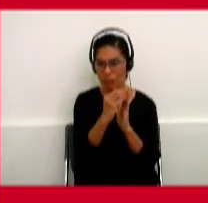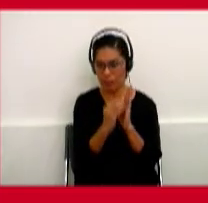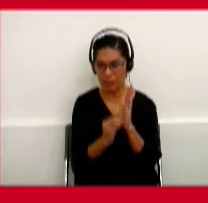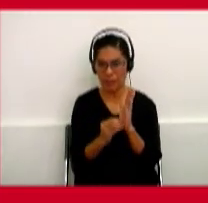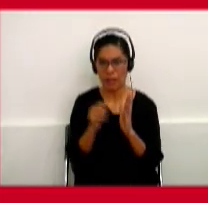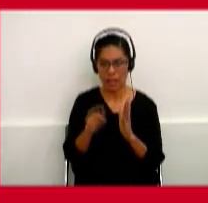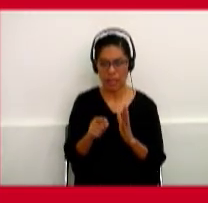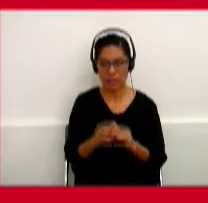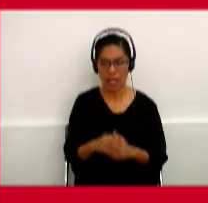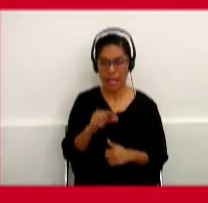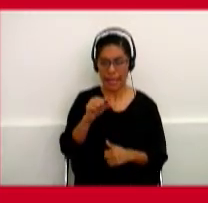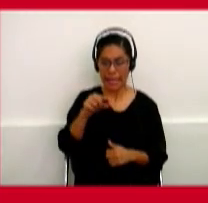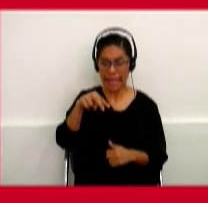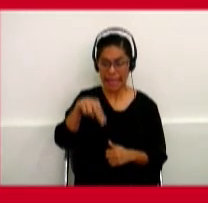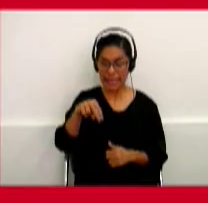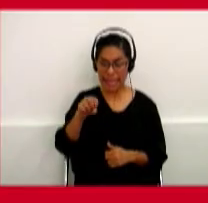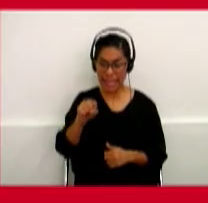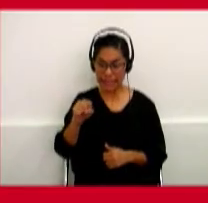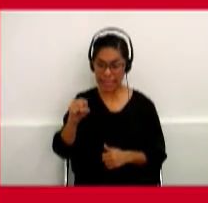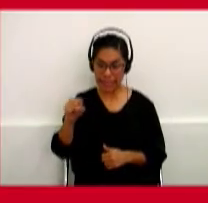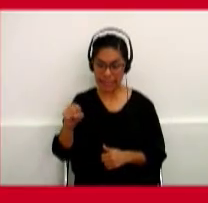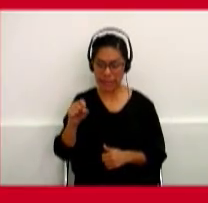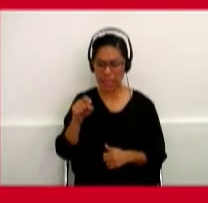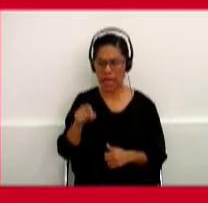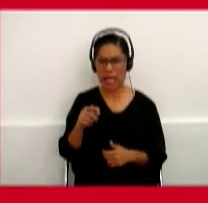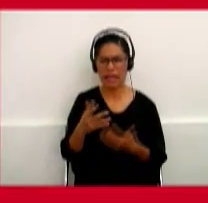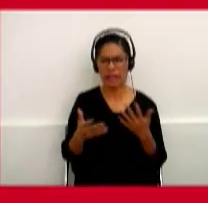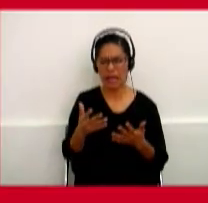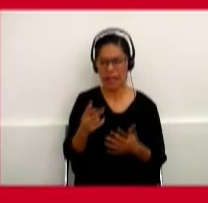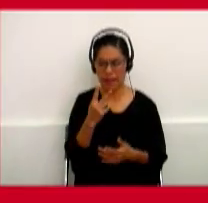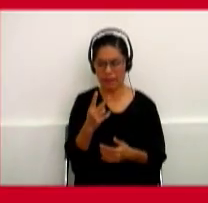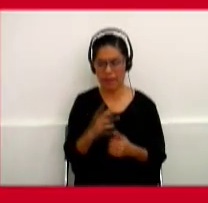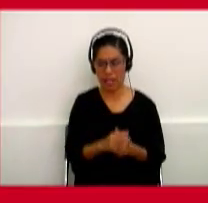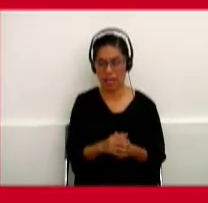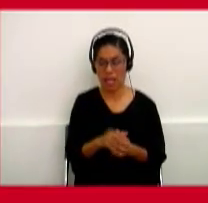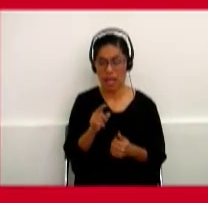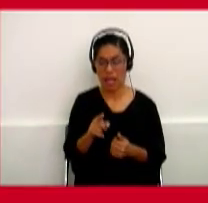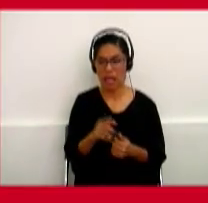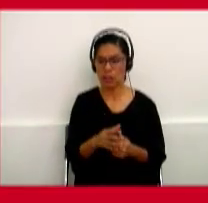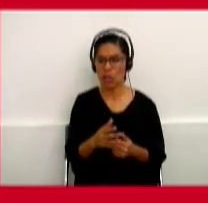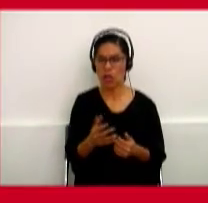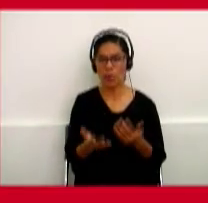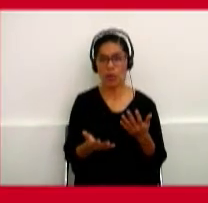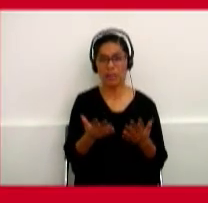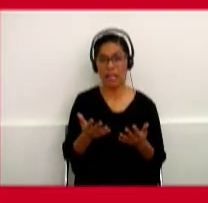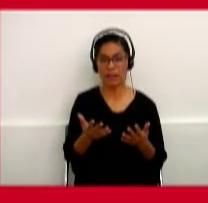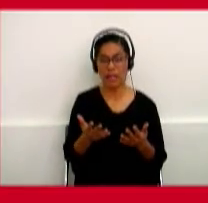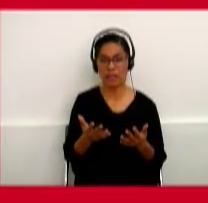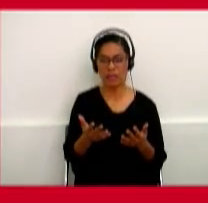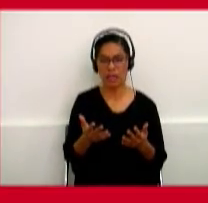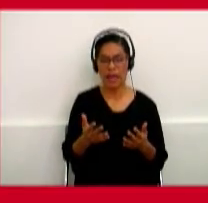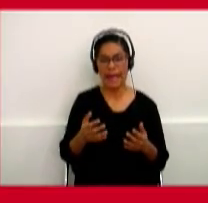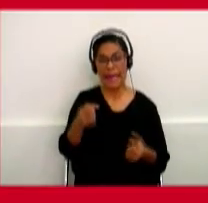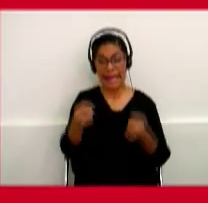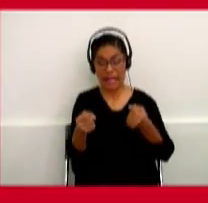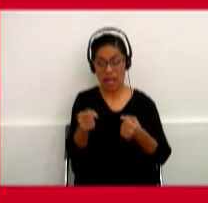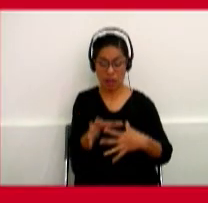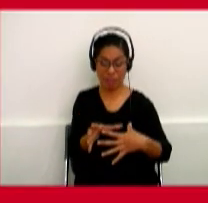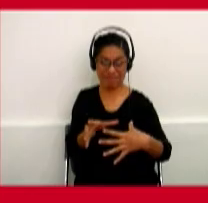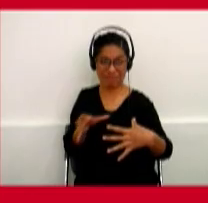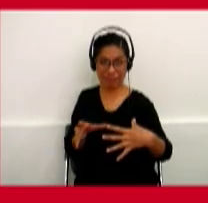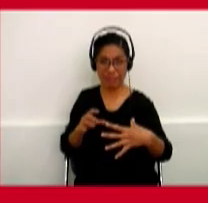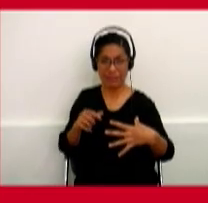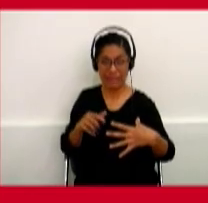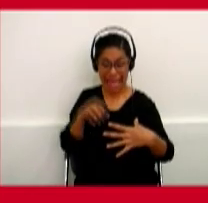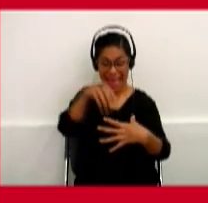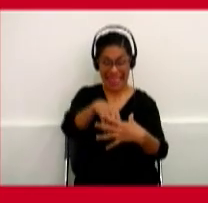acelerómetro y el GNSS es medir y cuantificar sectores que pudieran afectar áreas como el desgaste del chasis y la degradación de